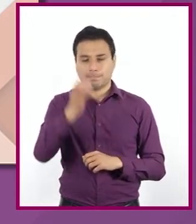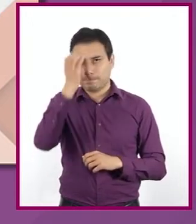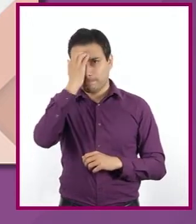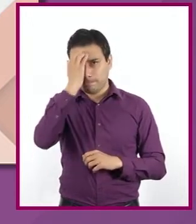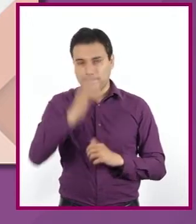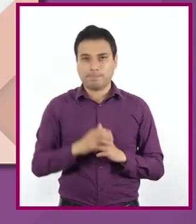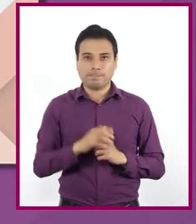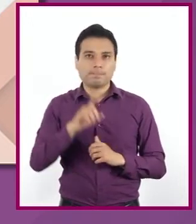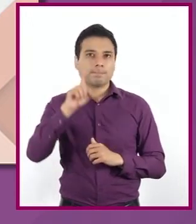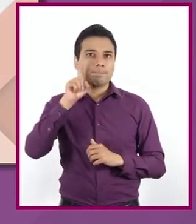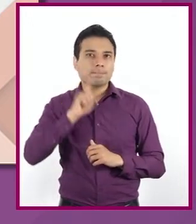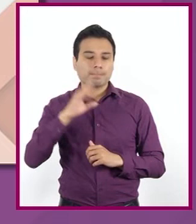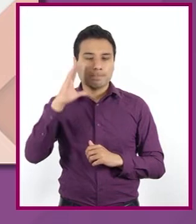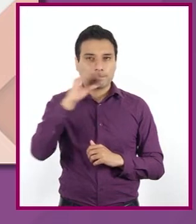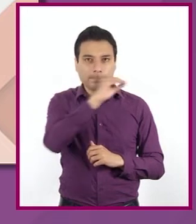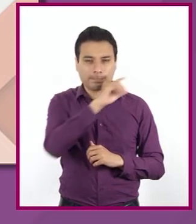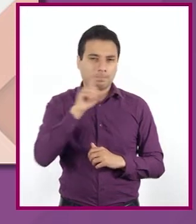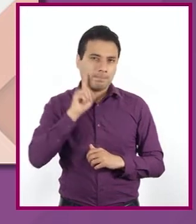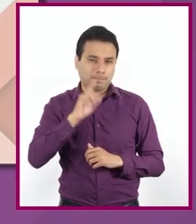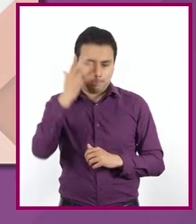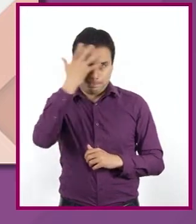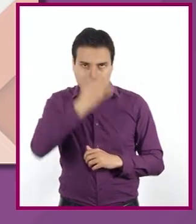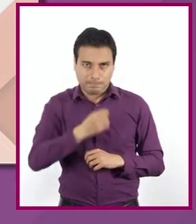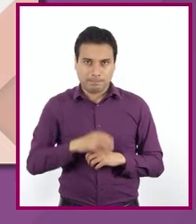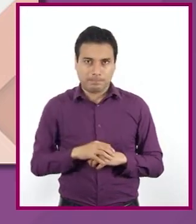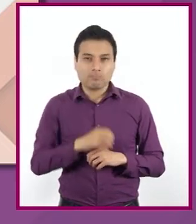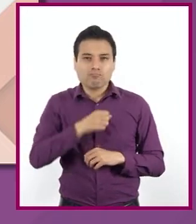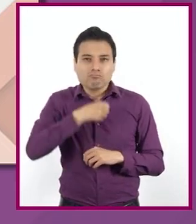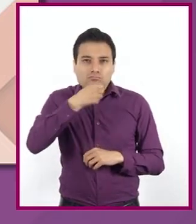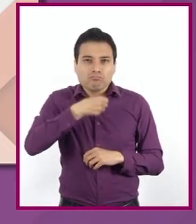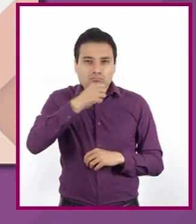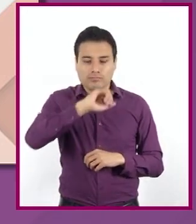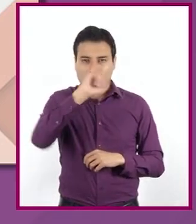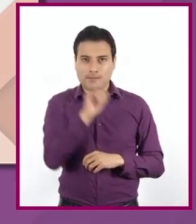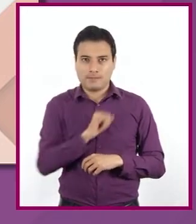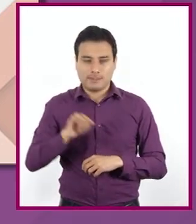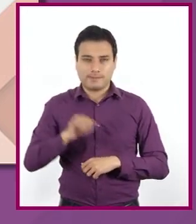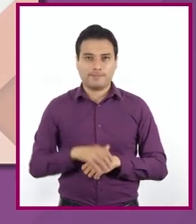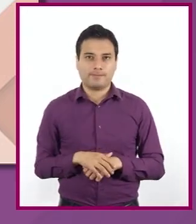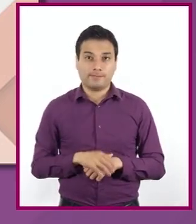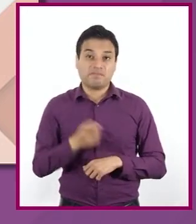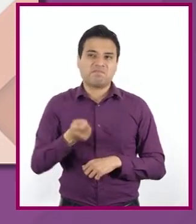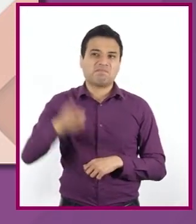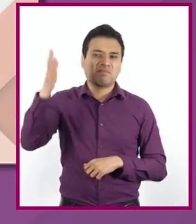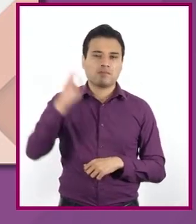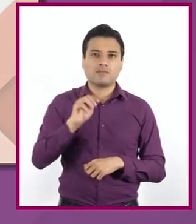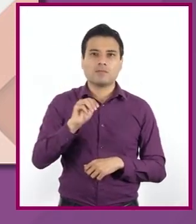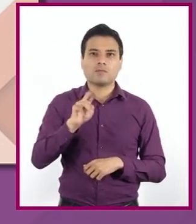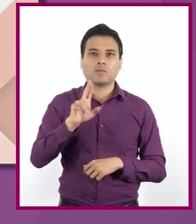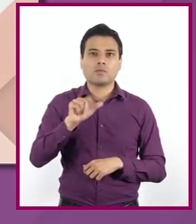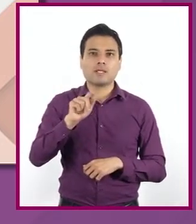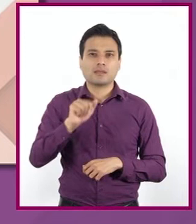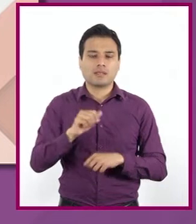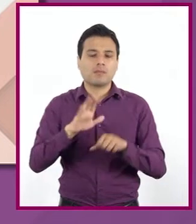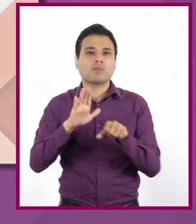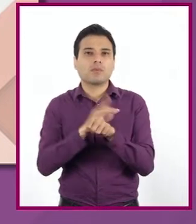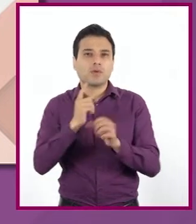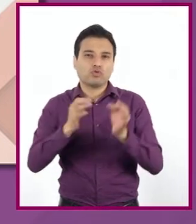la mulata era una bella mujer que nunca envejecía. La llamaban mulata porque tenía ascendencia africana y